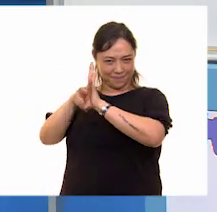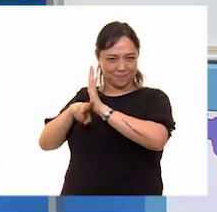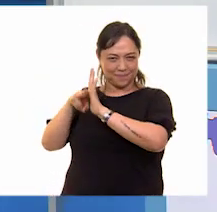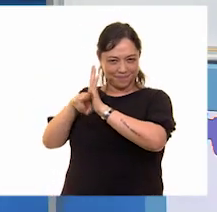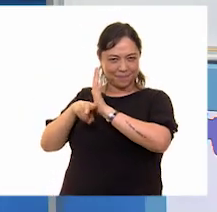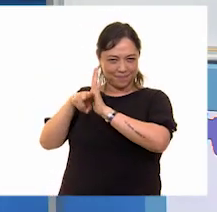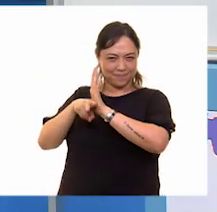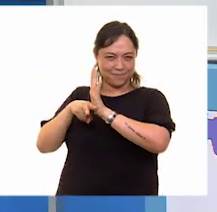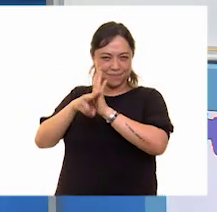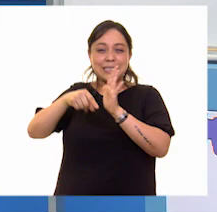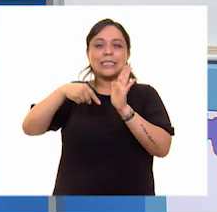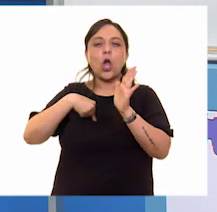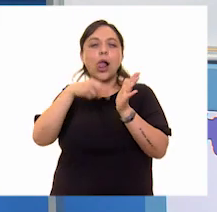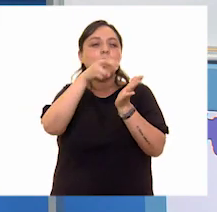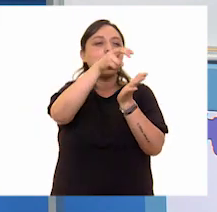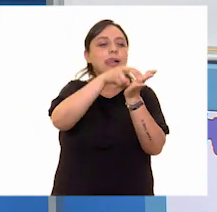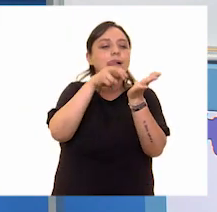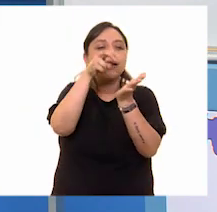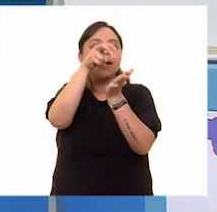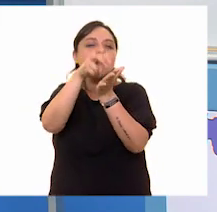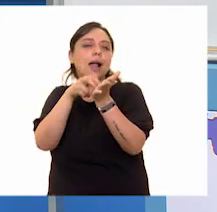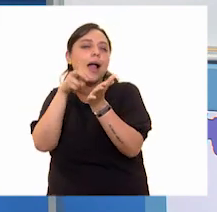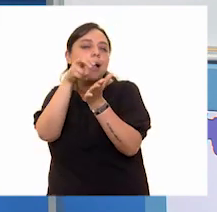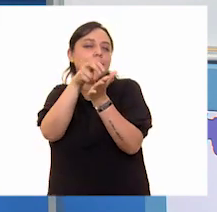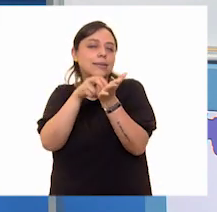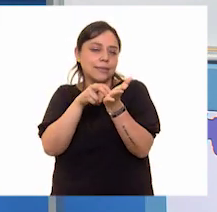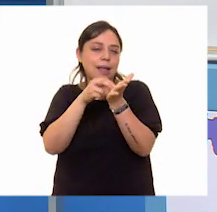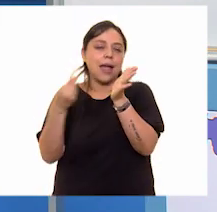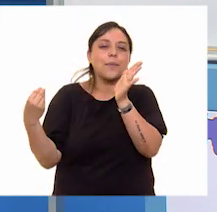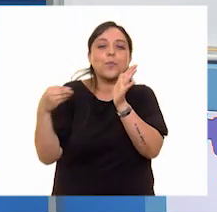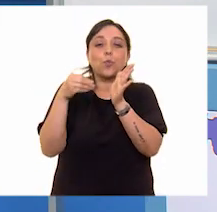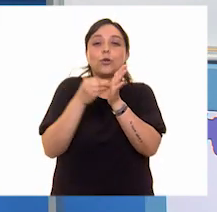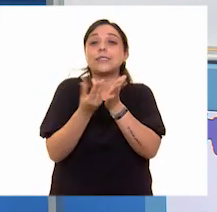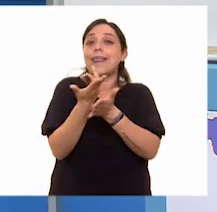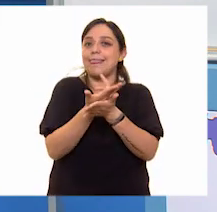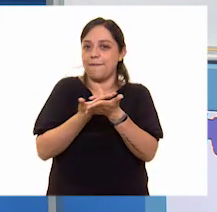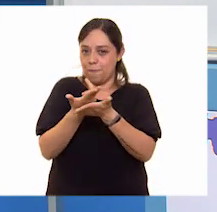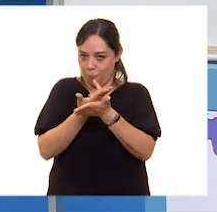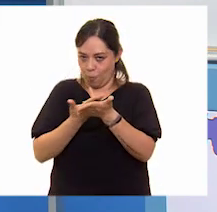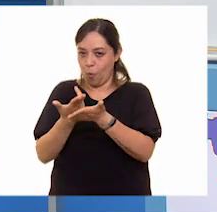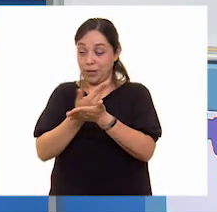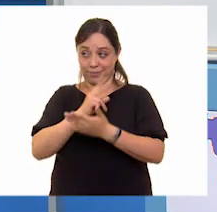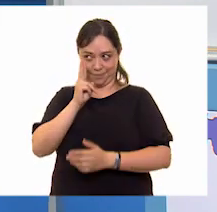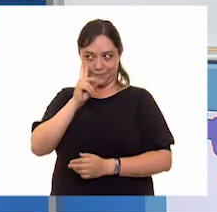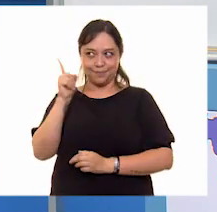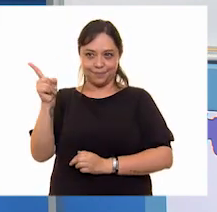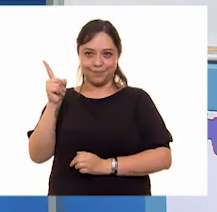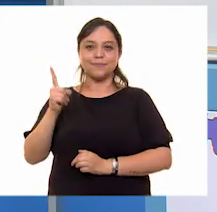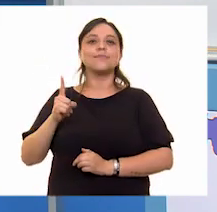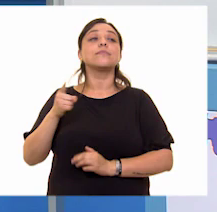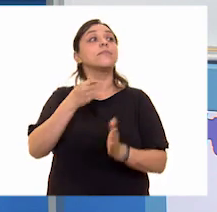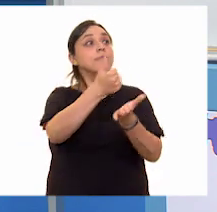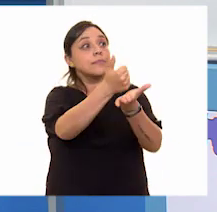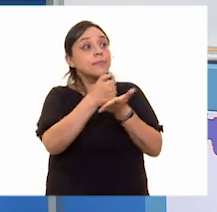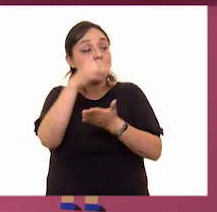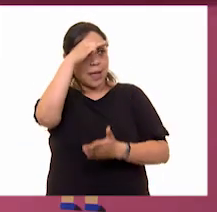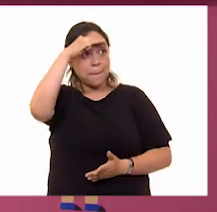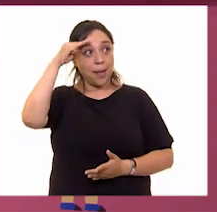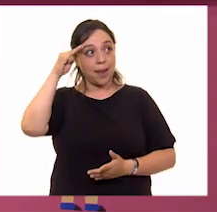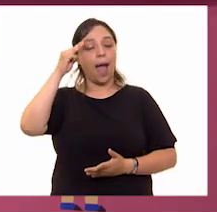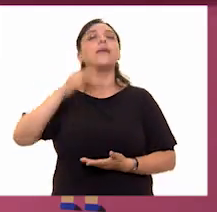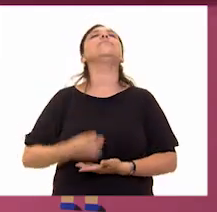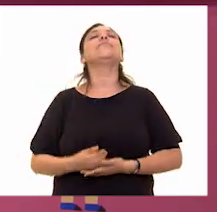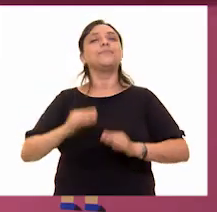unos pequeños ajustes y le agregué algunas ilustraciones que ya verán. María, ¿nos ayudas a leerla, por favor?